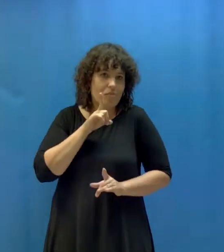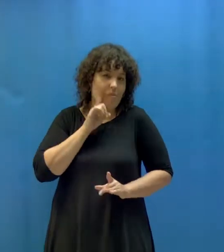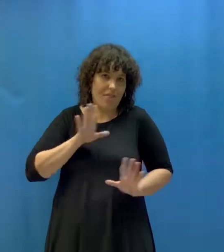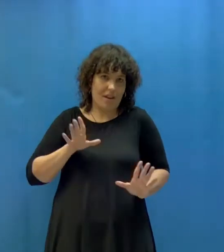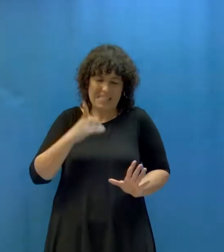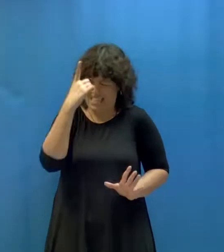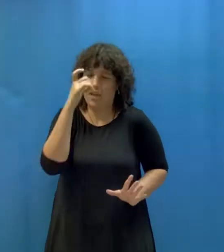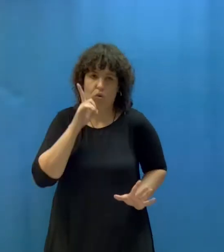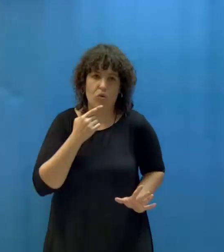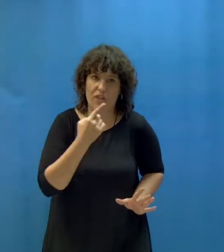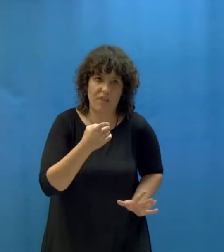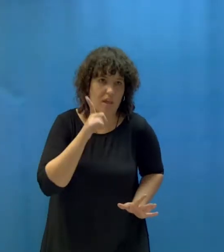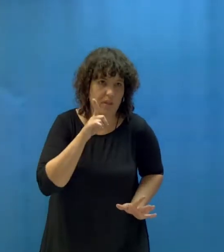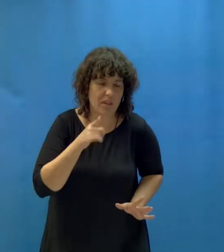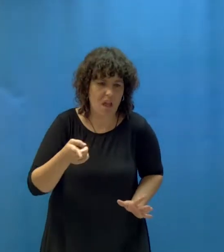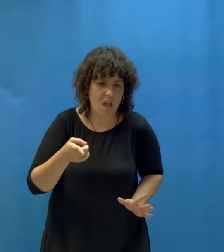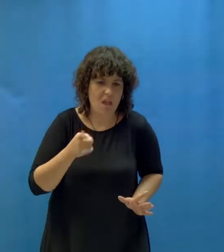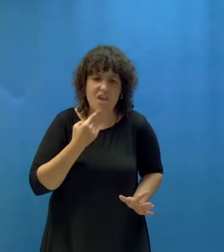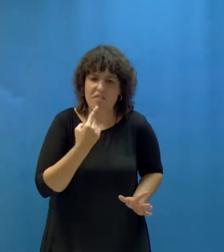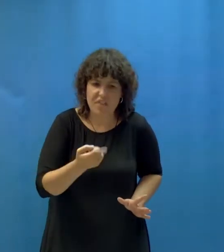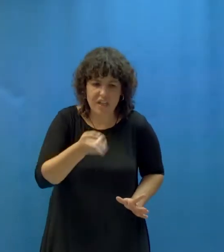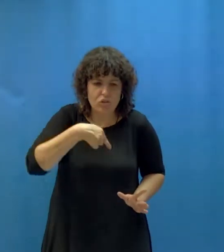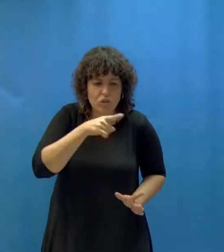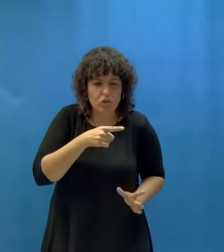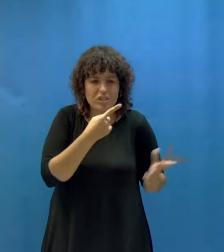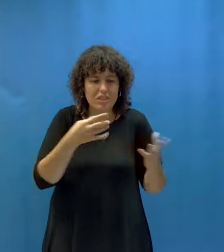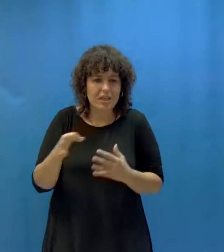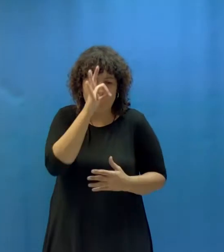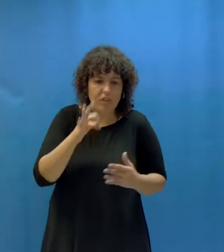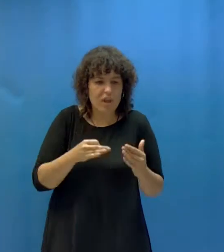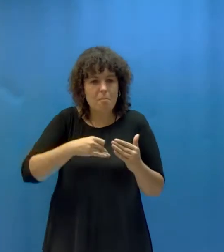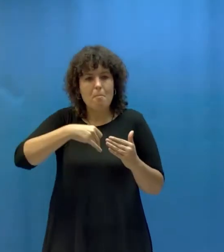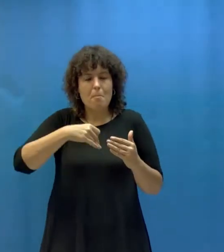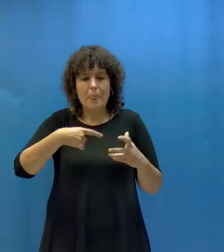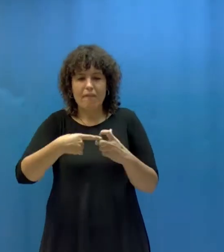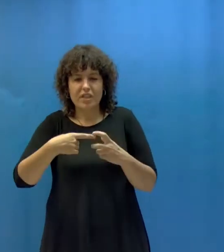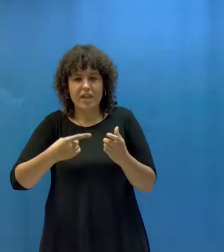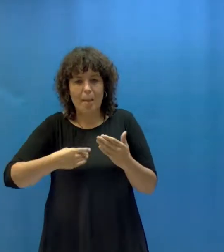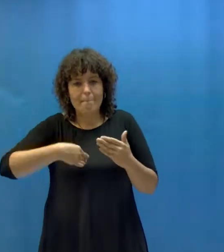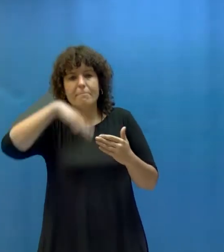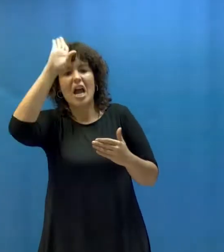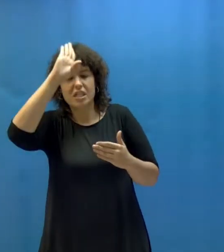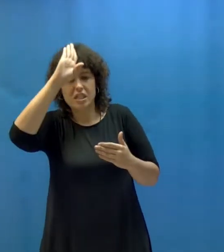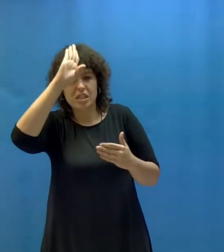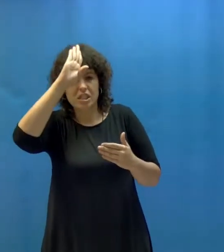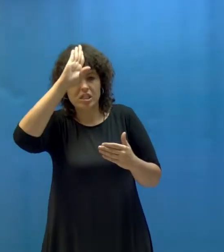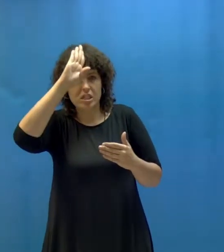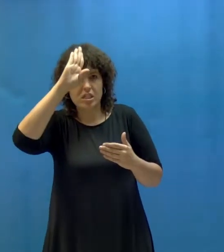¿no? Cuando dice que hemos subido el 60% de incremento fiscal, el 60%.